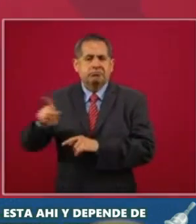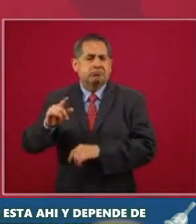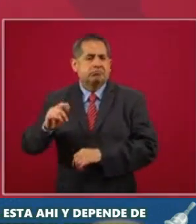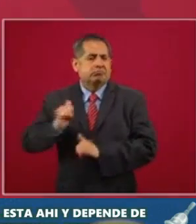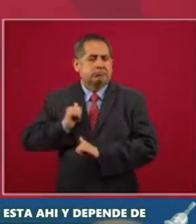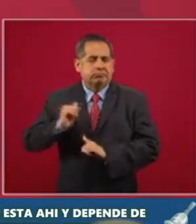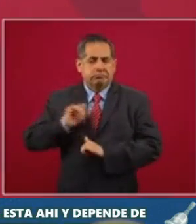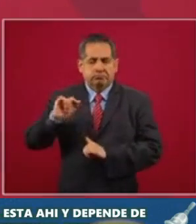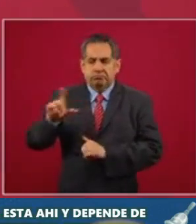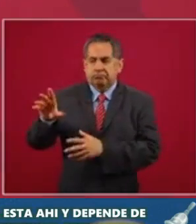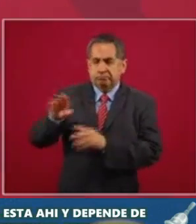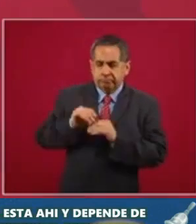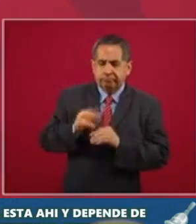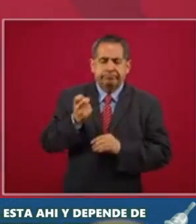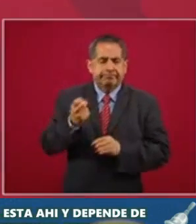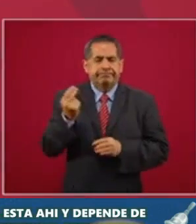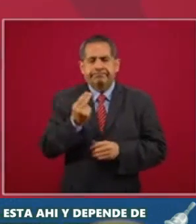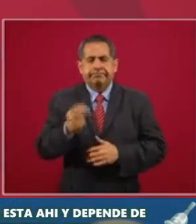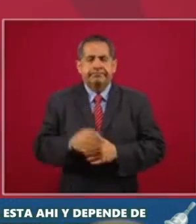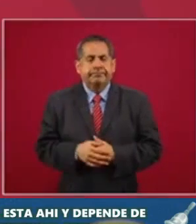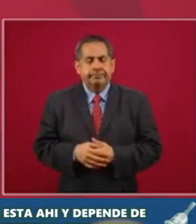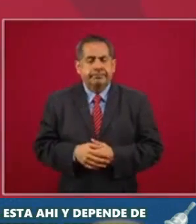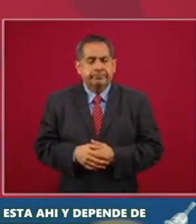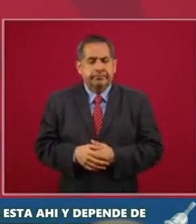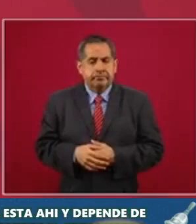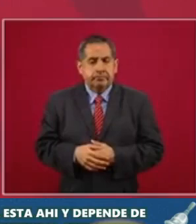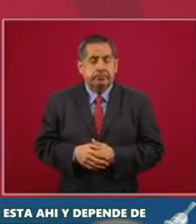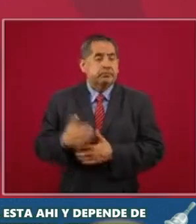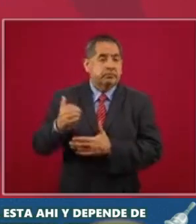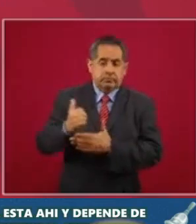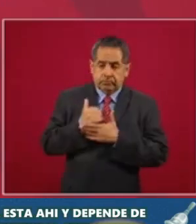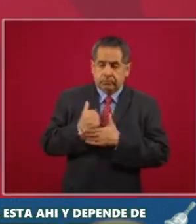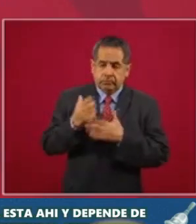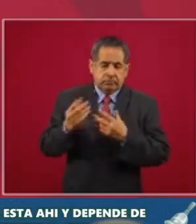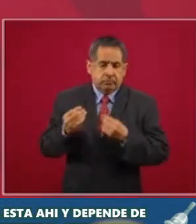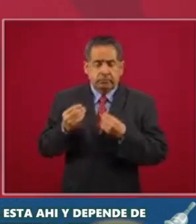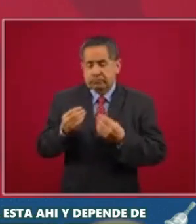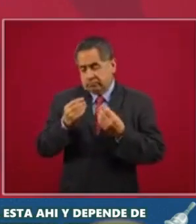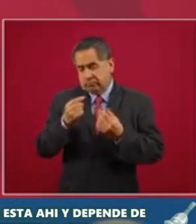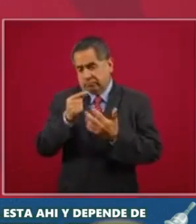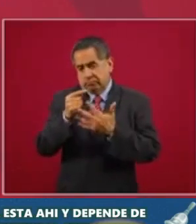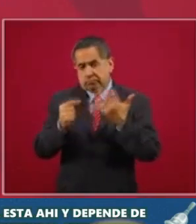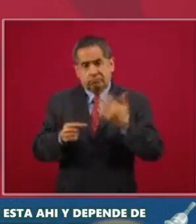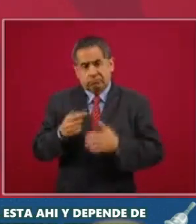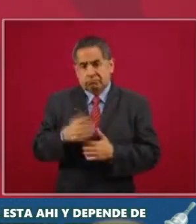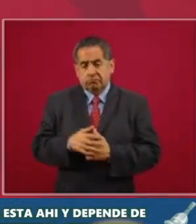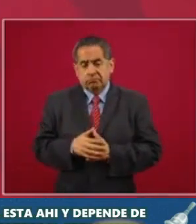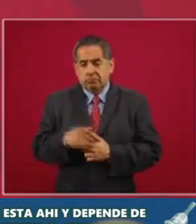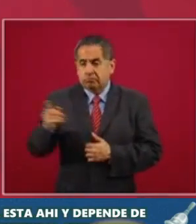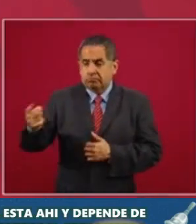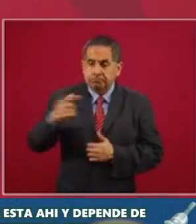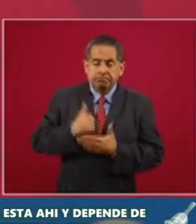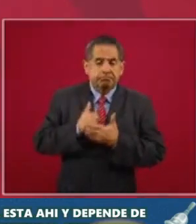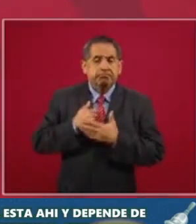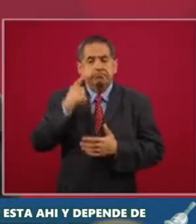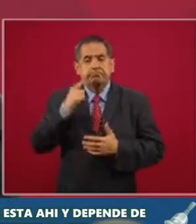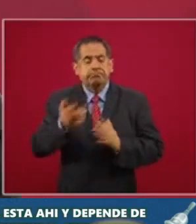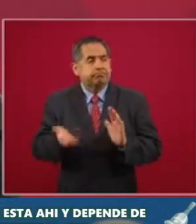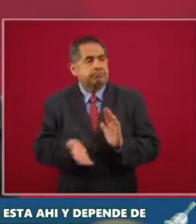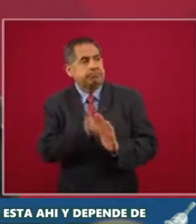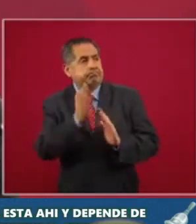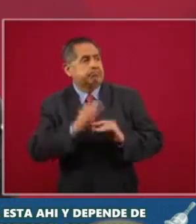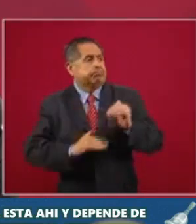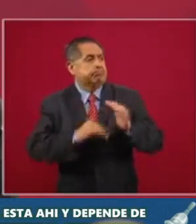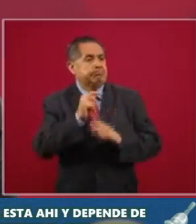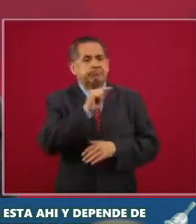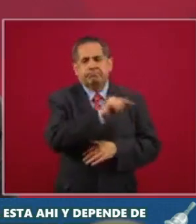lo necesitamos nos están ayudando también en efecto en la construcción de